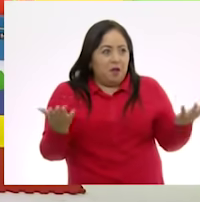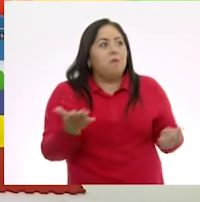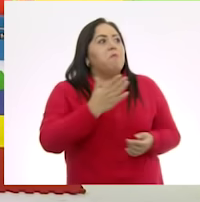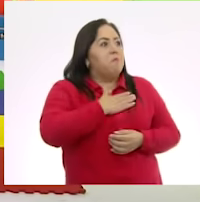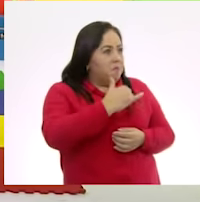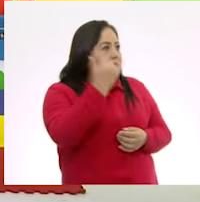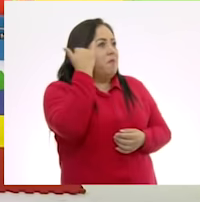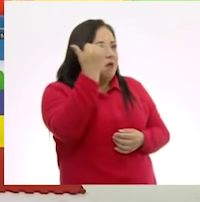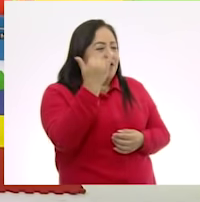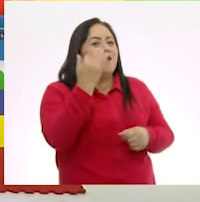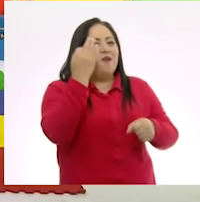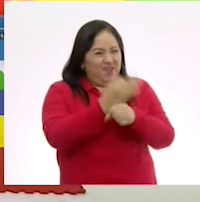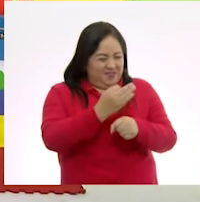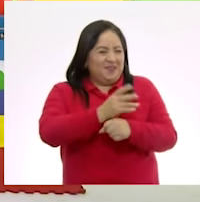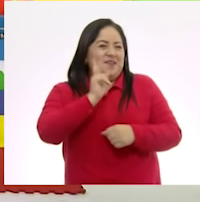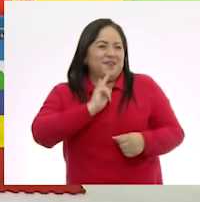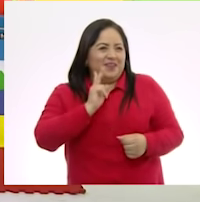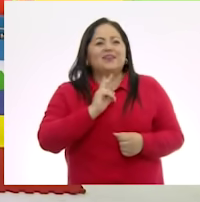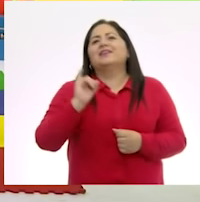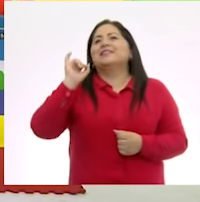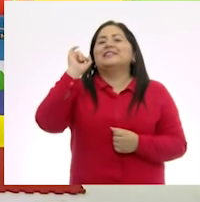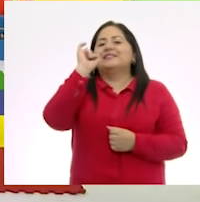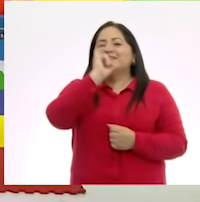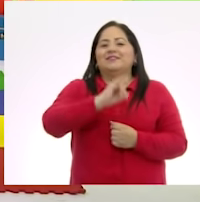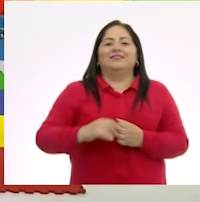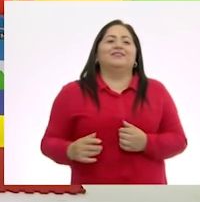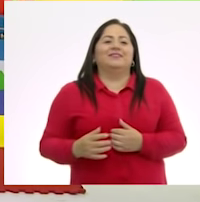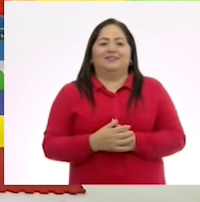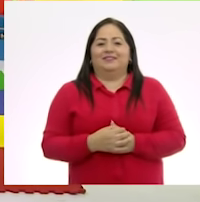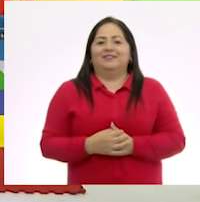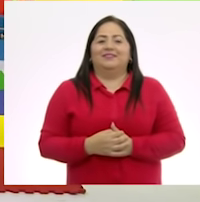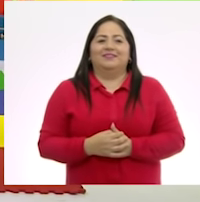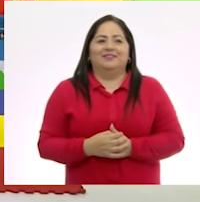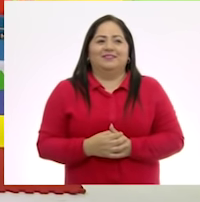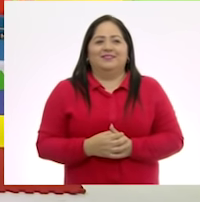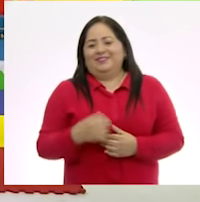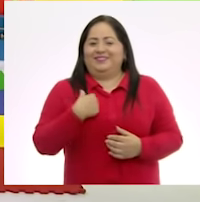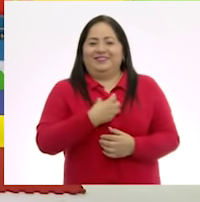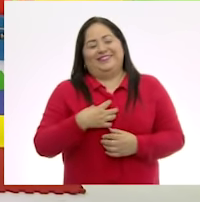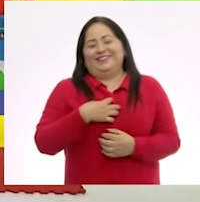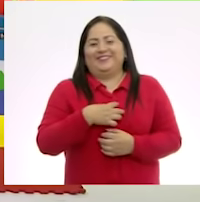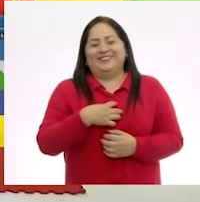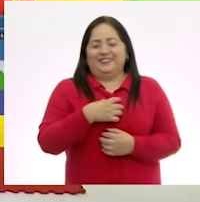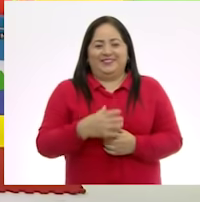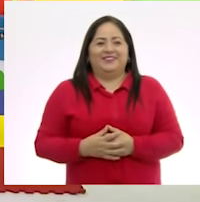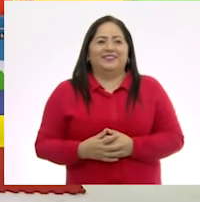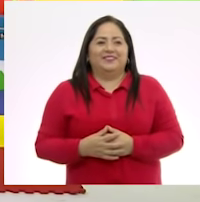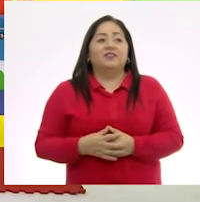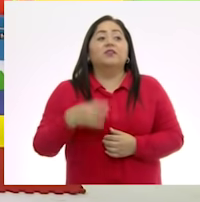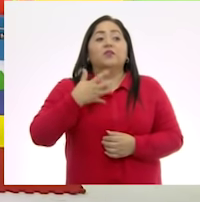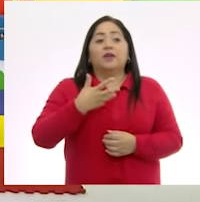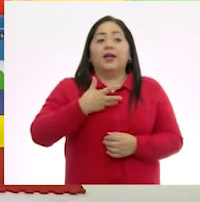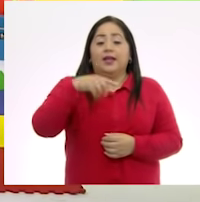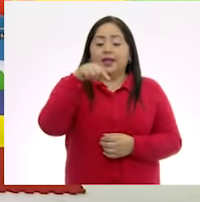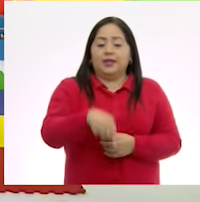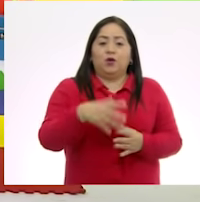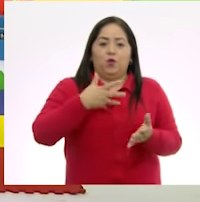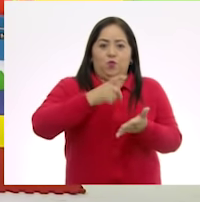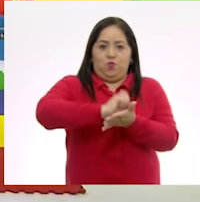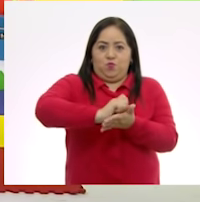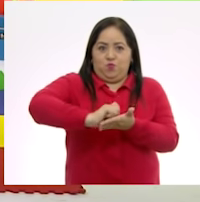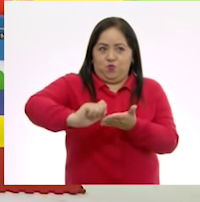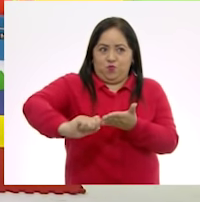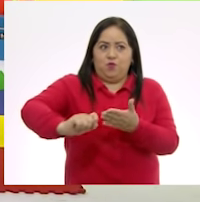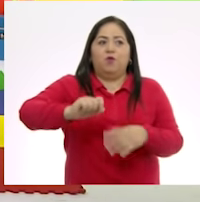idea! ¡Intentémoslo! ¡Sí! ¡Qué emoción! Me gusta mucho escribir. Yo aquí tengo unos plumones. Y